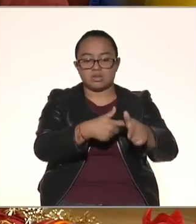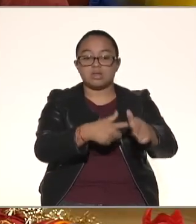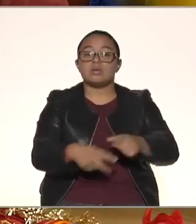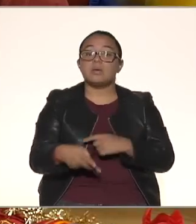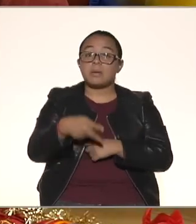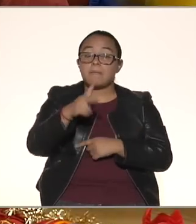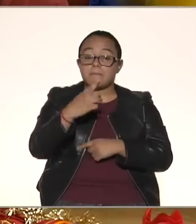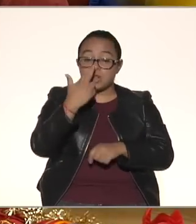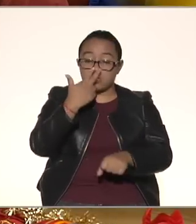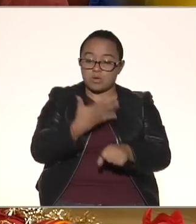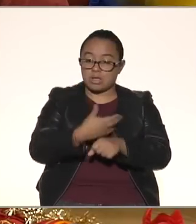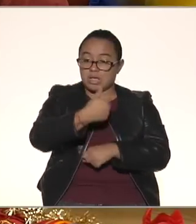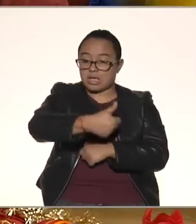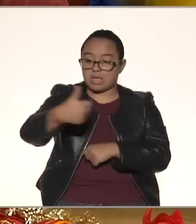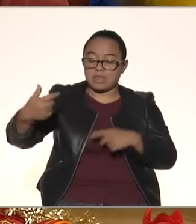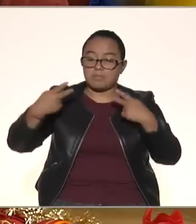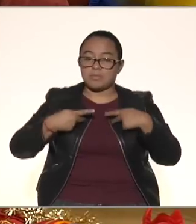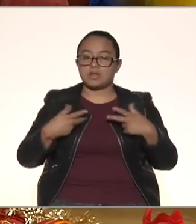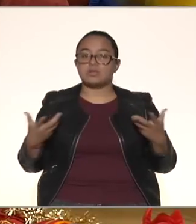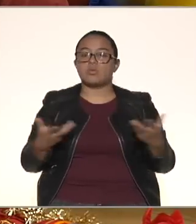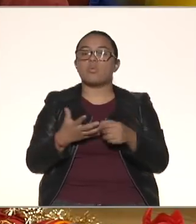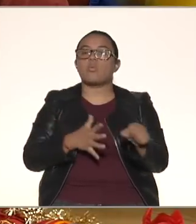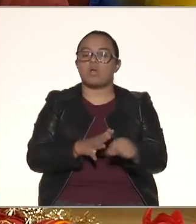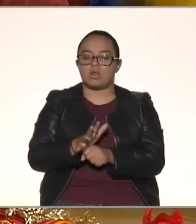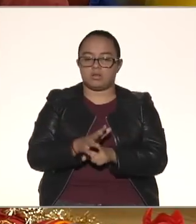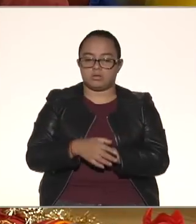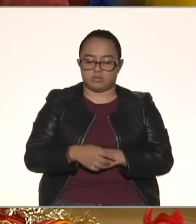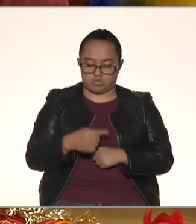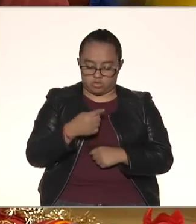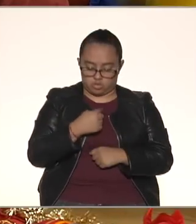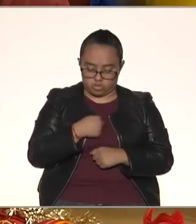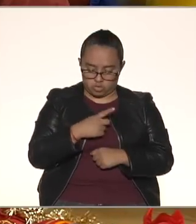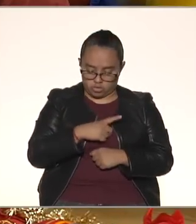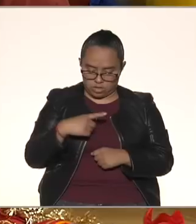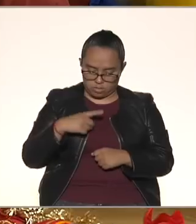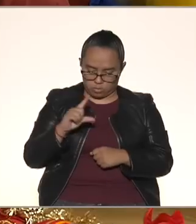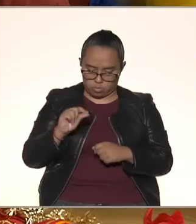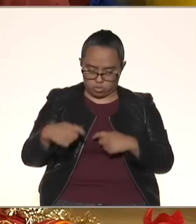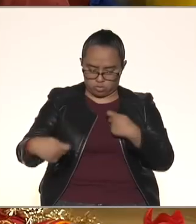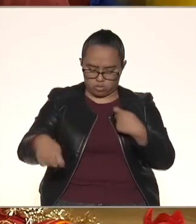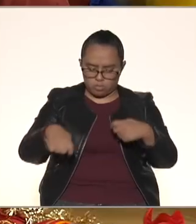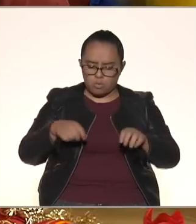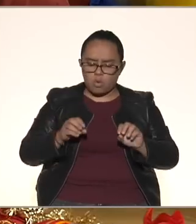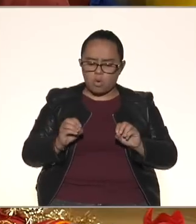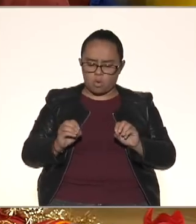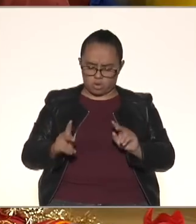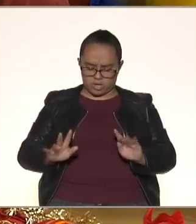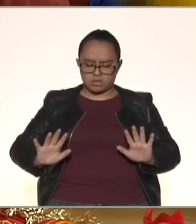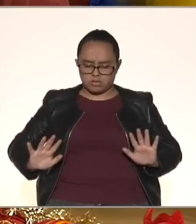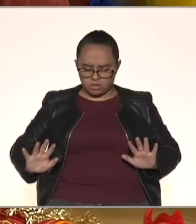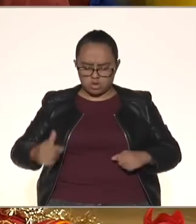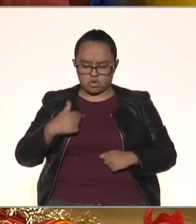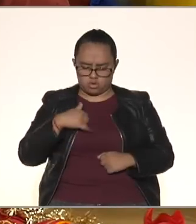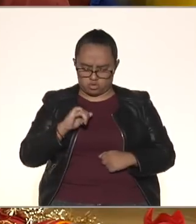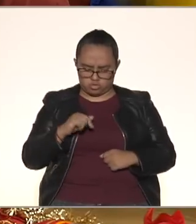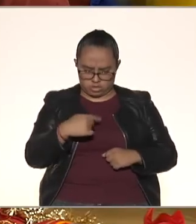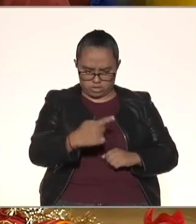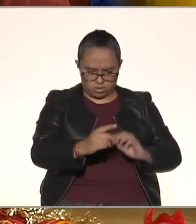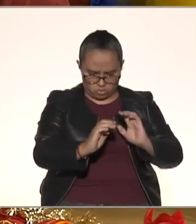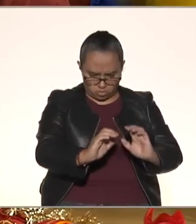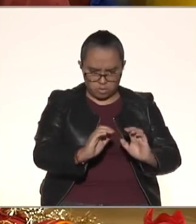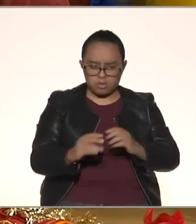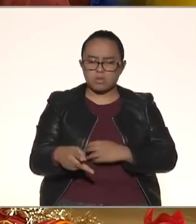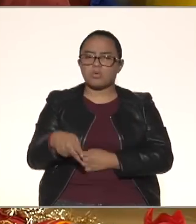la responsabilidad que nosotros tenemos que estar ejecutando, el, o sea, trabajar en esa flexibilidad de, ok, sí, soy la que cuida, pero